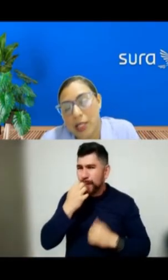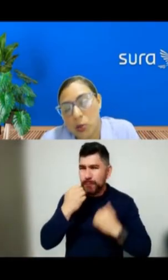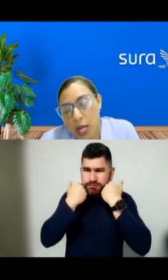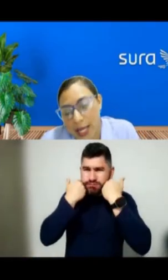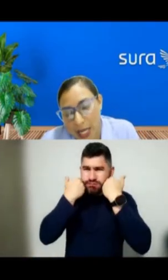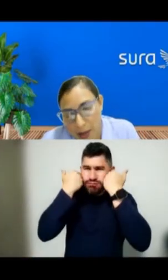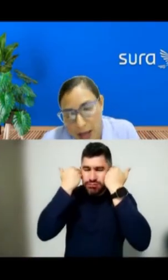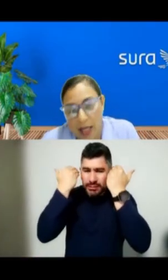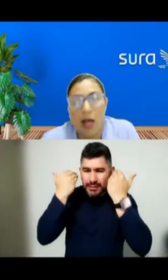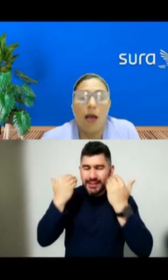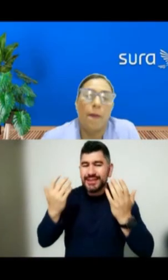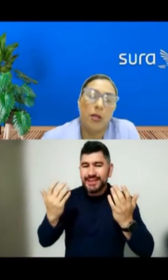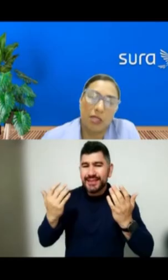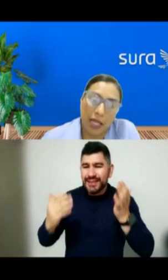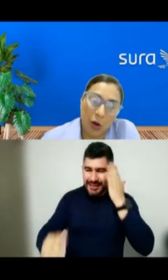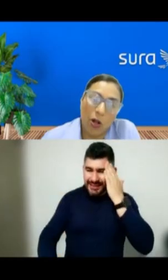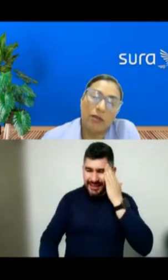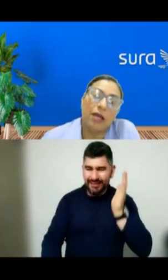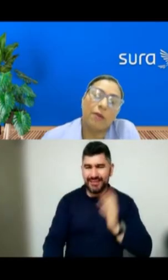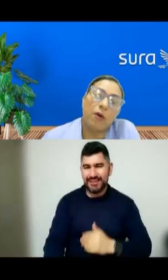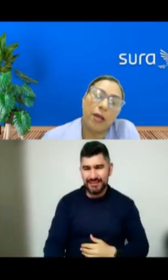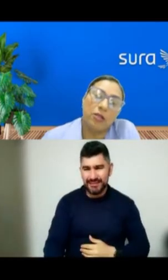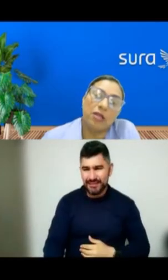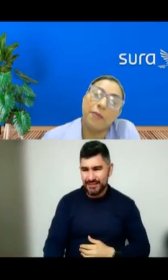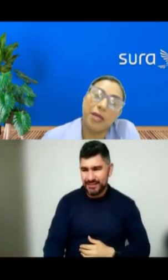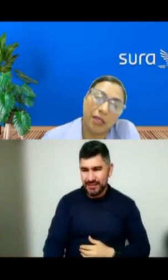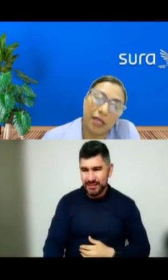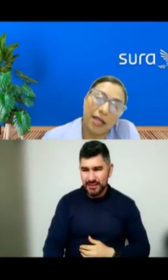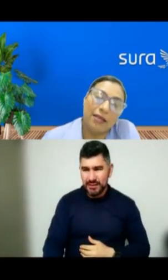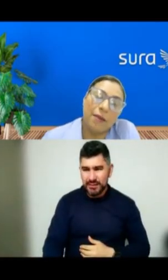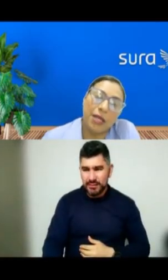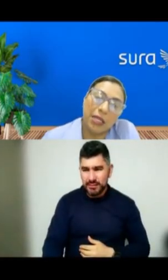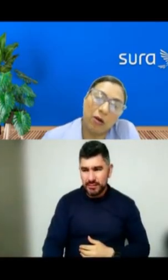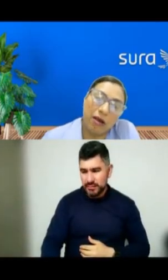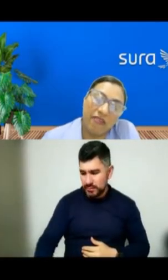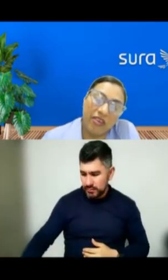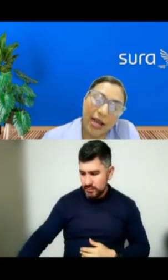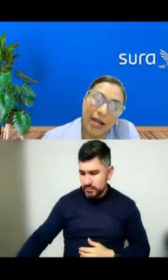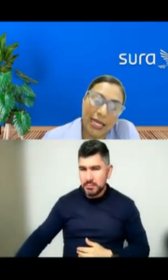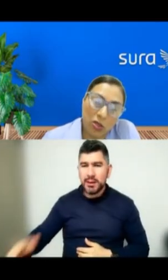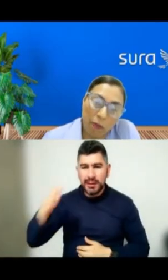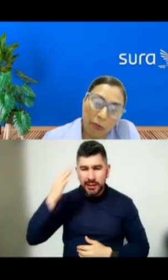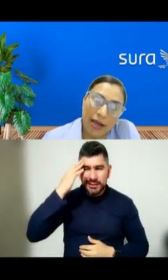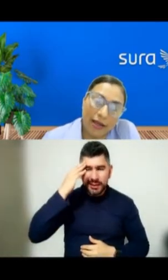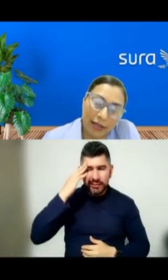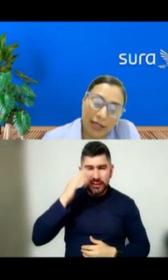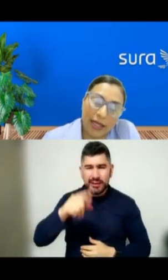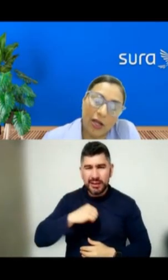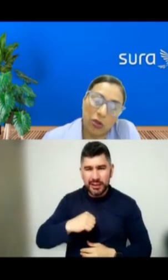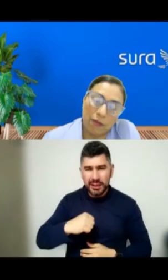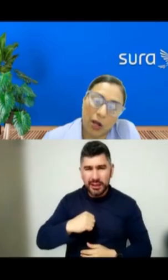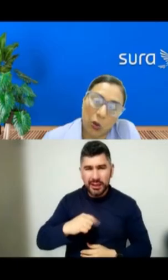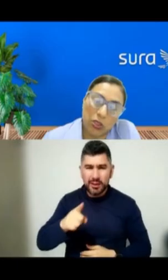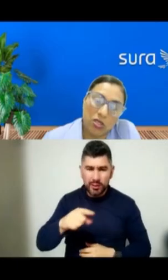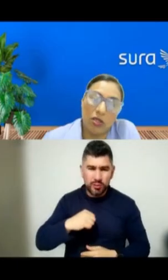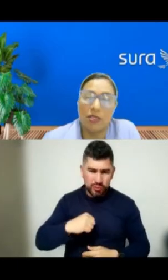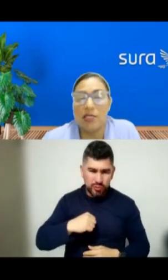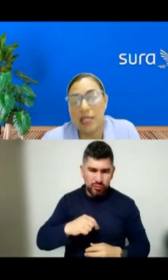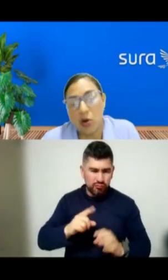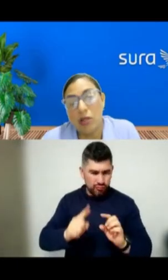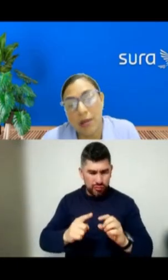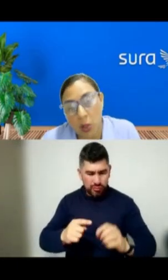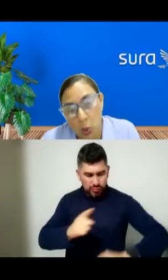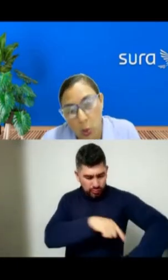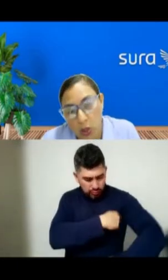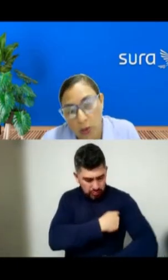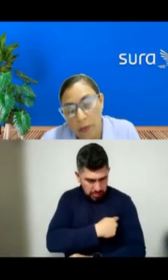tener una temperatura elevada. Pero si tengo el termómetro también digital, también debo verificar que sus pilas estén en óptimas